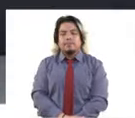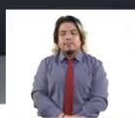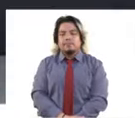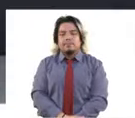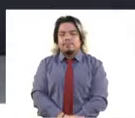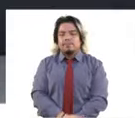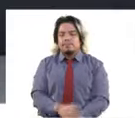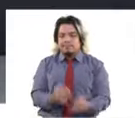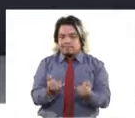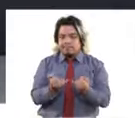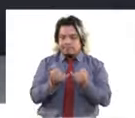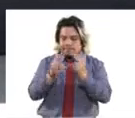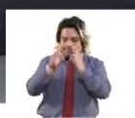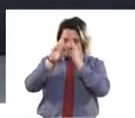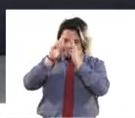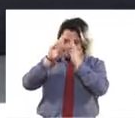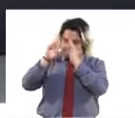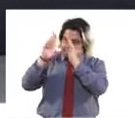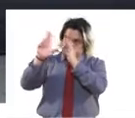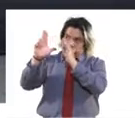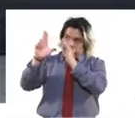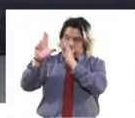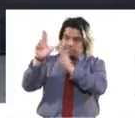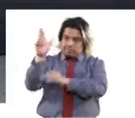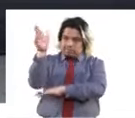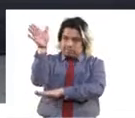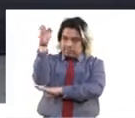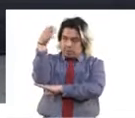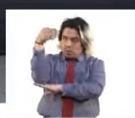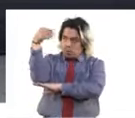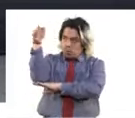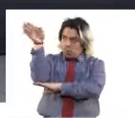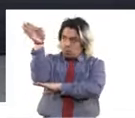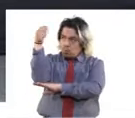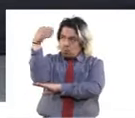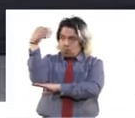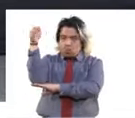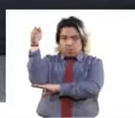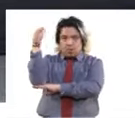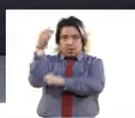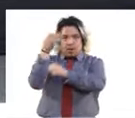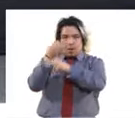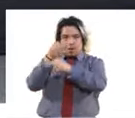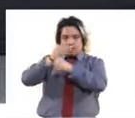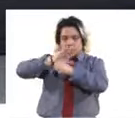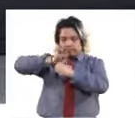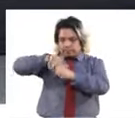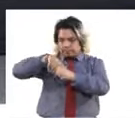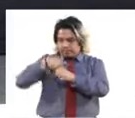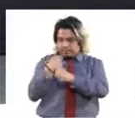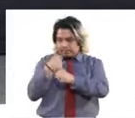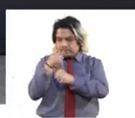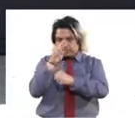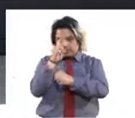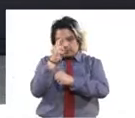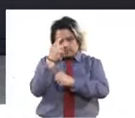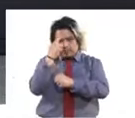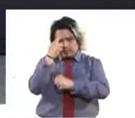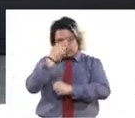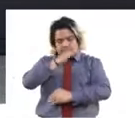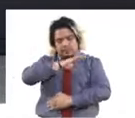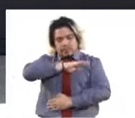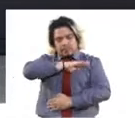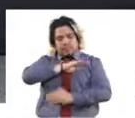Los honores correspondientes, nuestra bandera nacional será enfundada. Y aquí todos